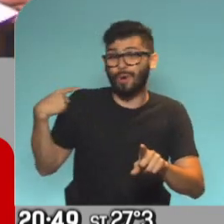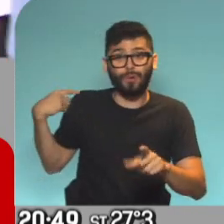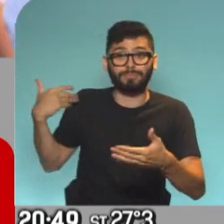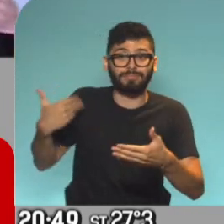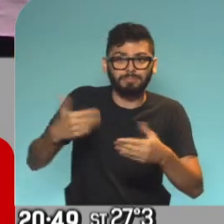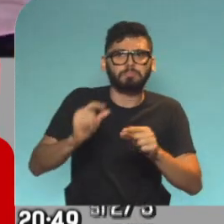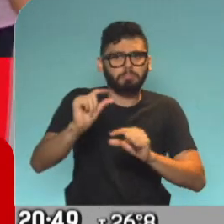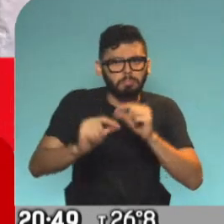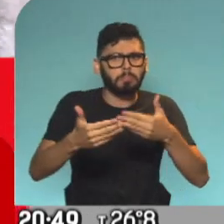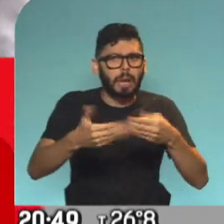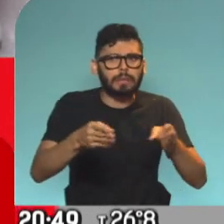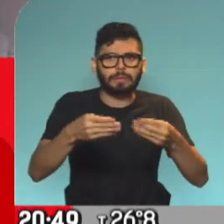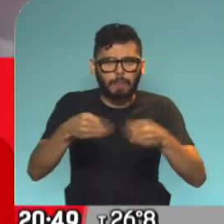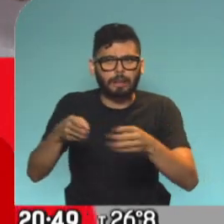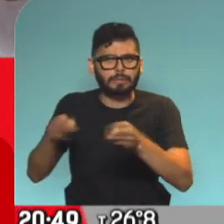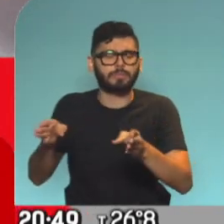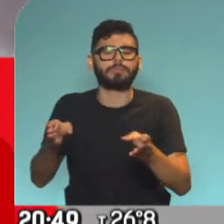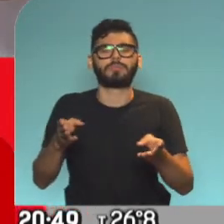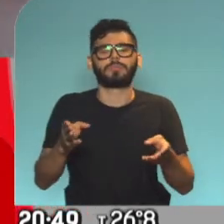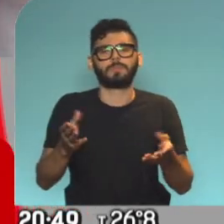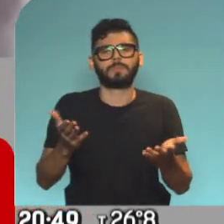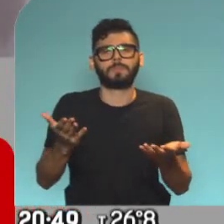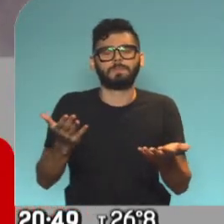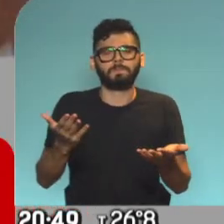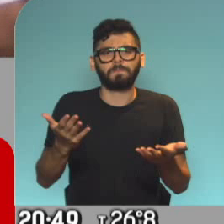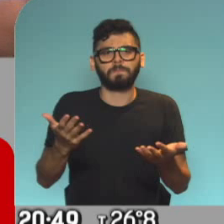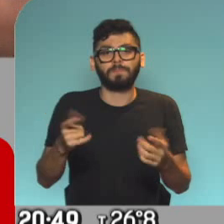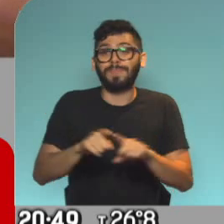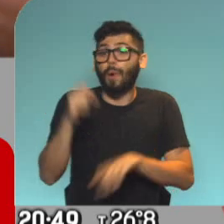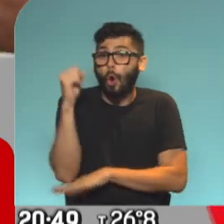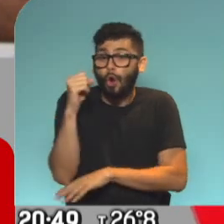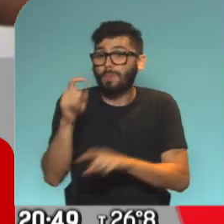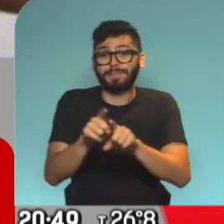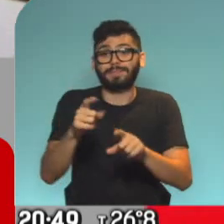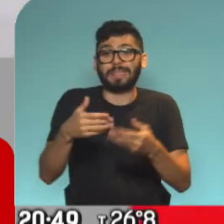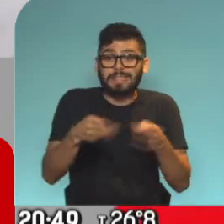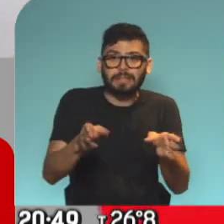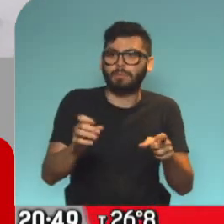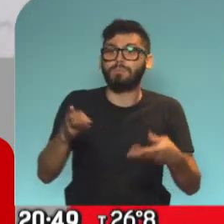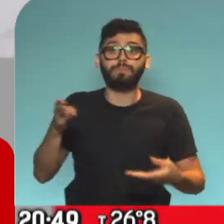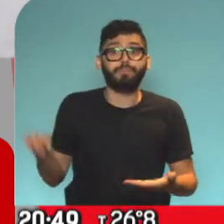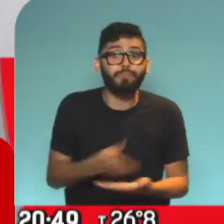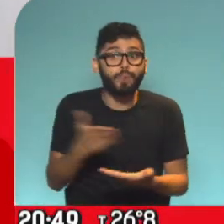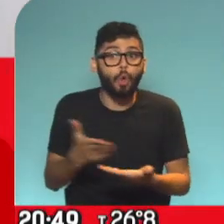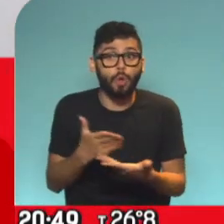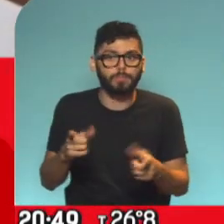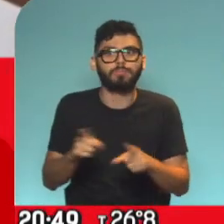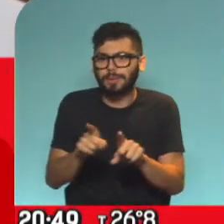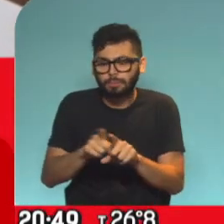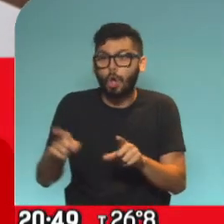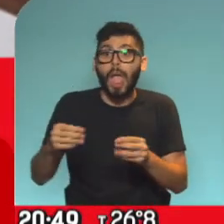la actividad económica, como la actividad productiva empieza a mostrar signos de